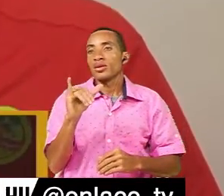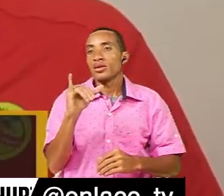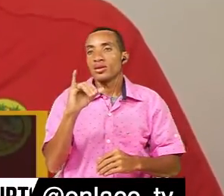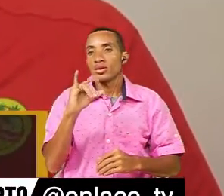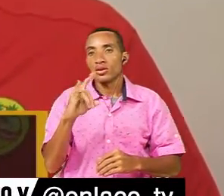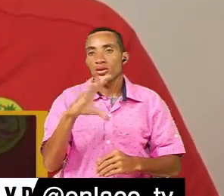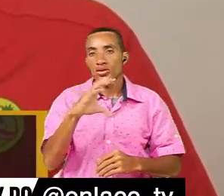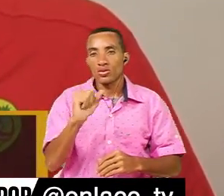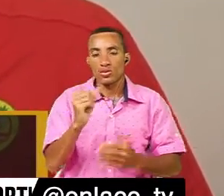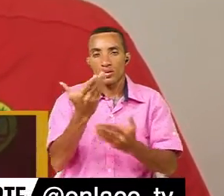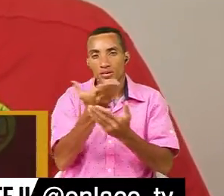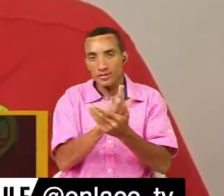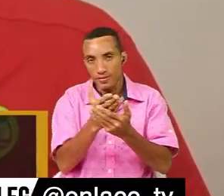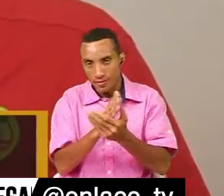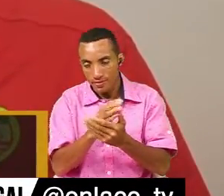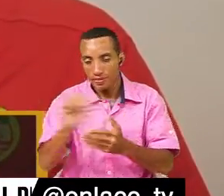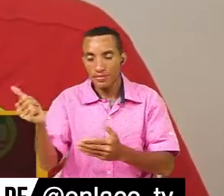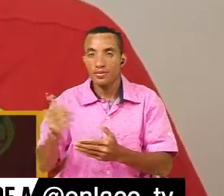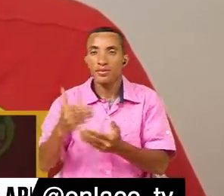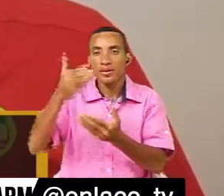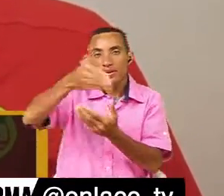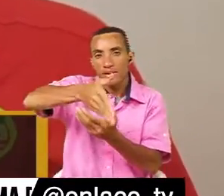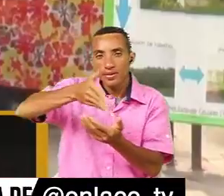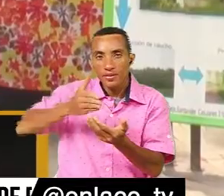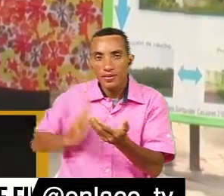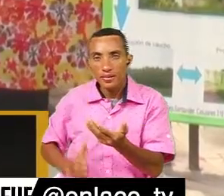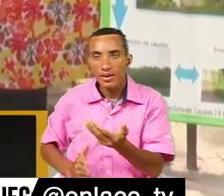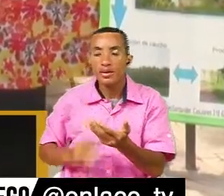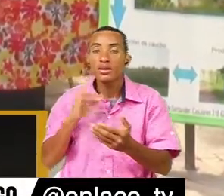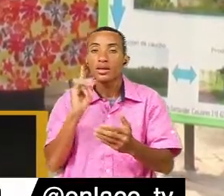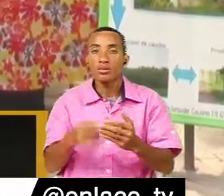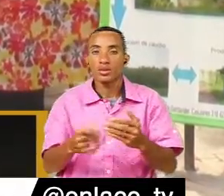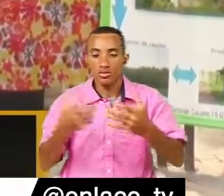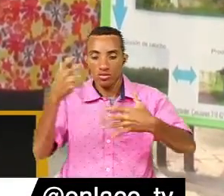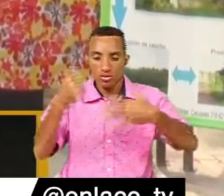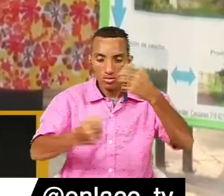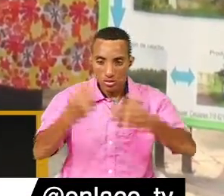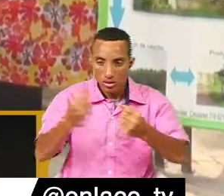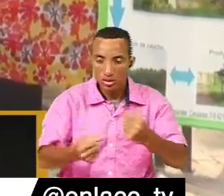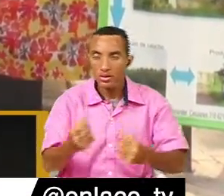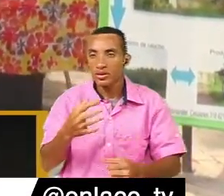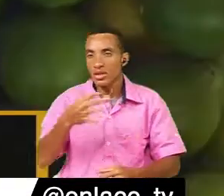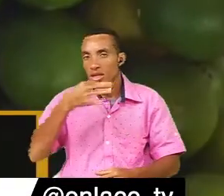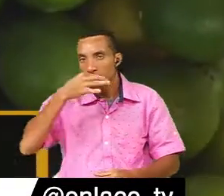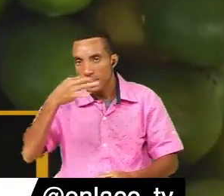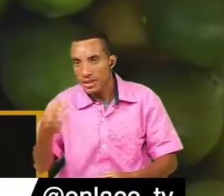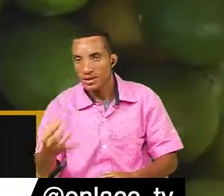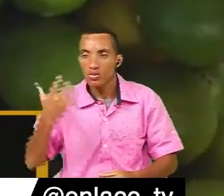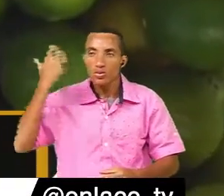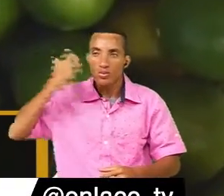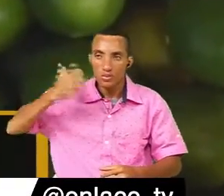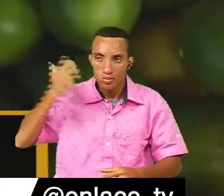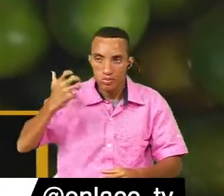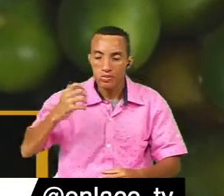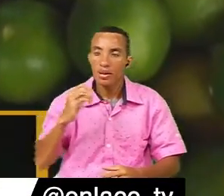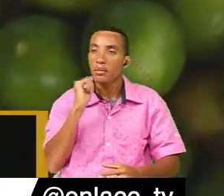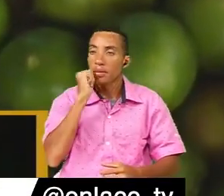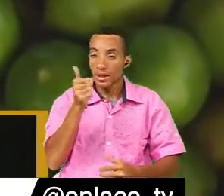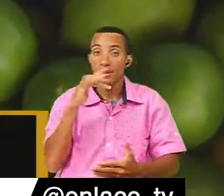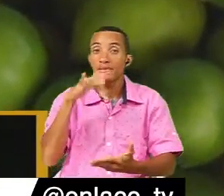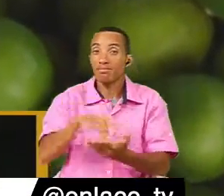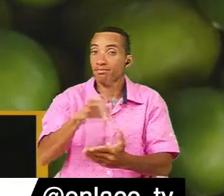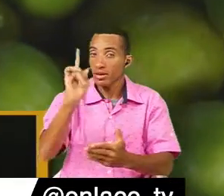plátano, estamos también realizando la parte de la producción de leche, sus derivados lácteos que también tienen presencia mañana. Es importante